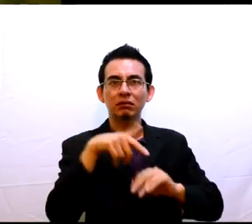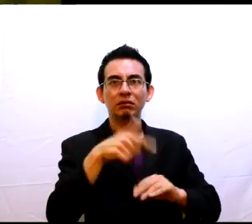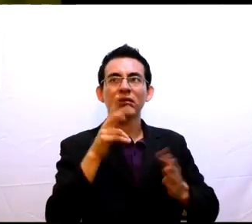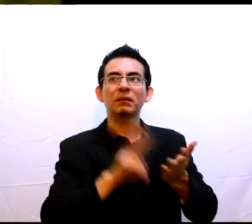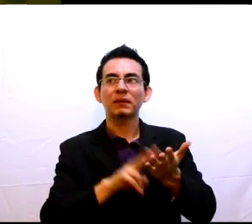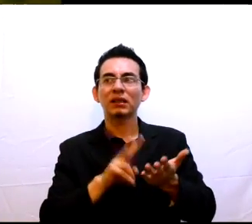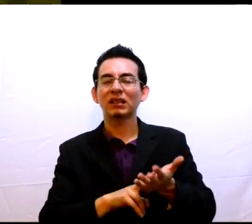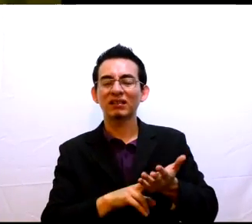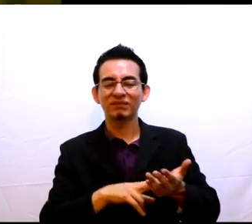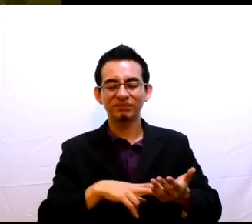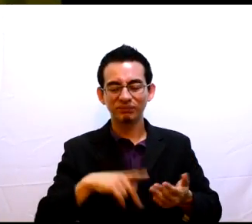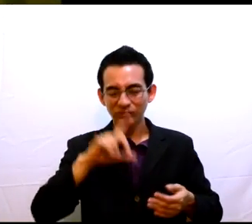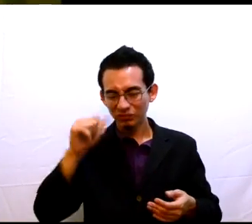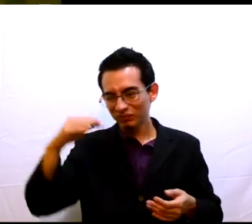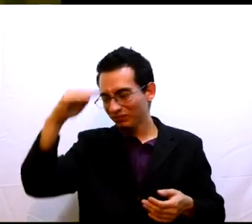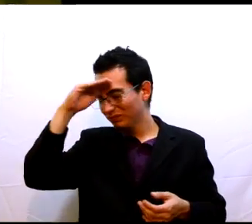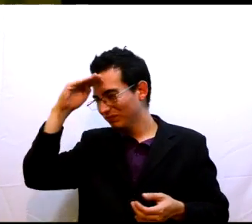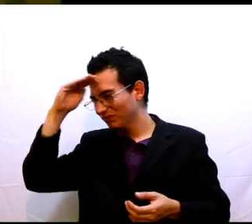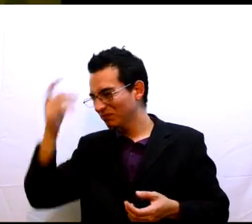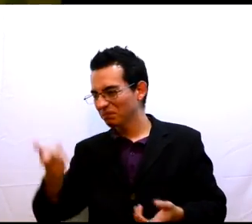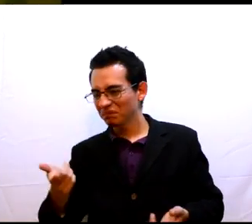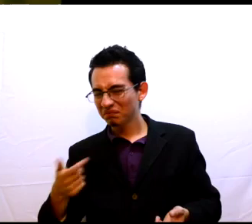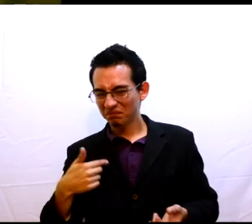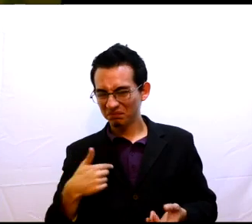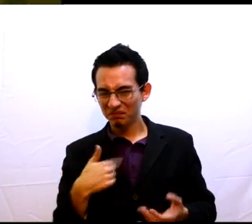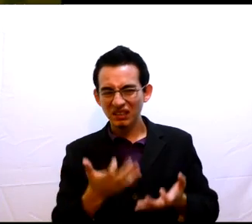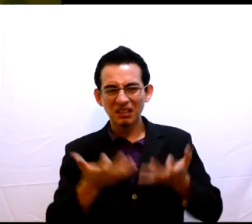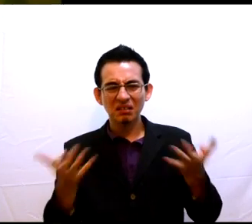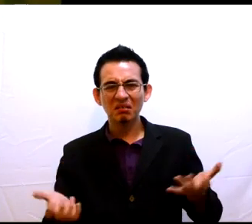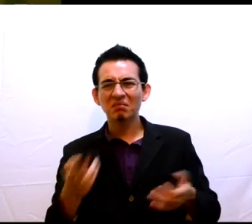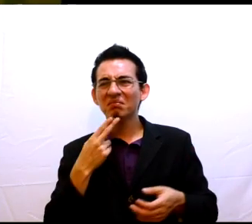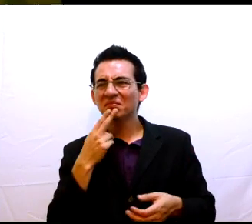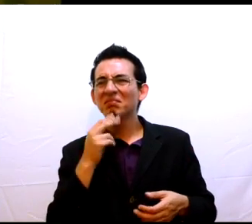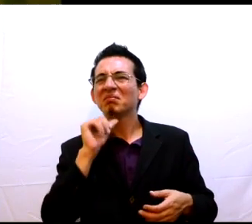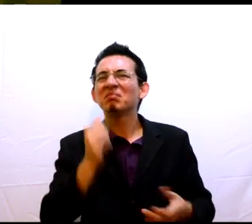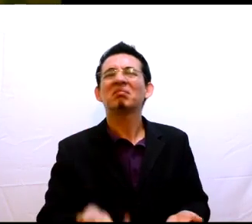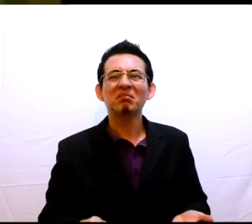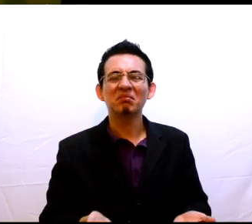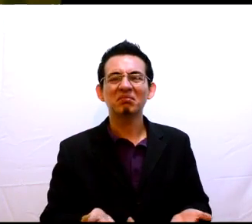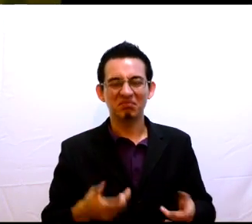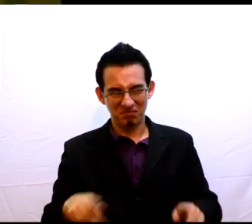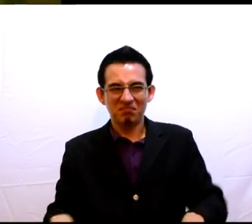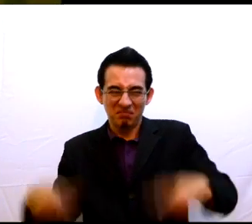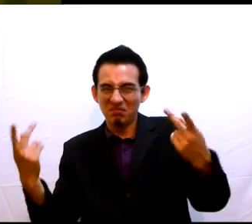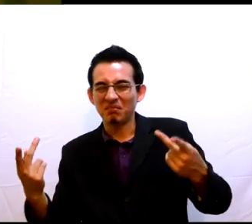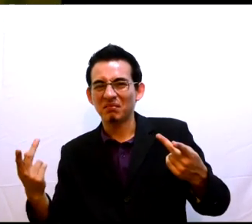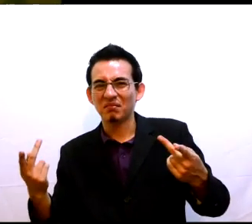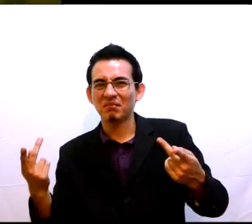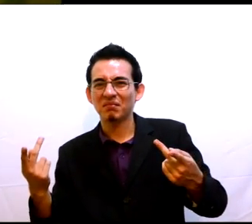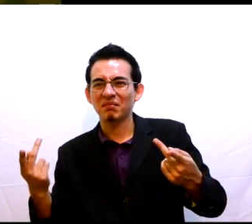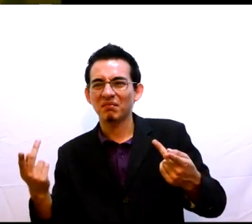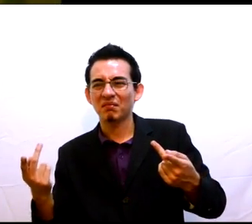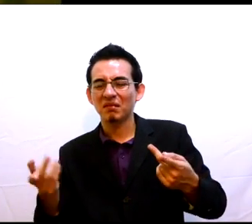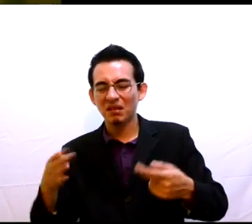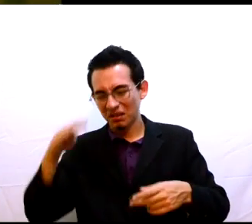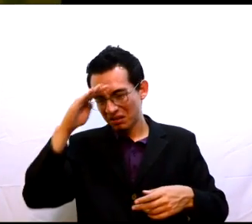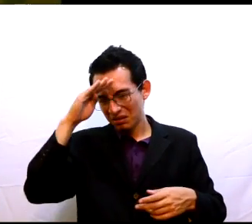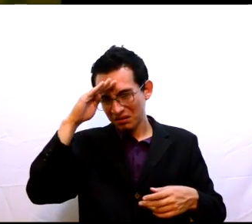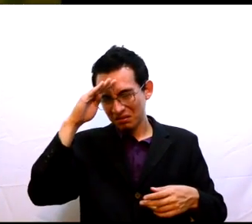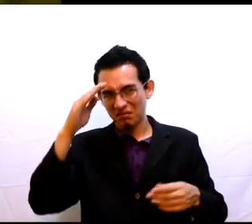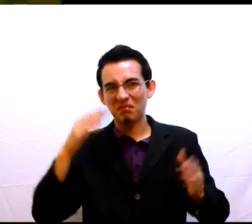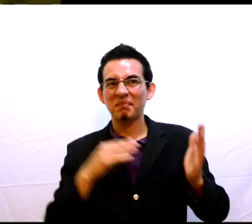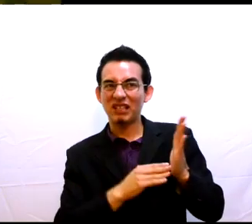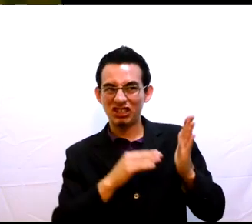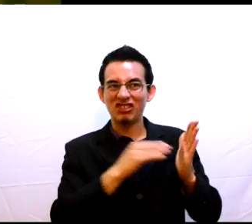personal yo dije imágenes quiero ese terreno ok no puedo vender en un par de